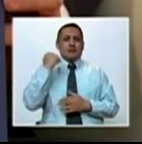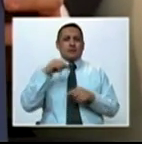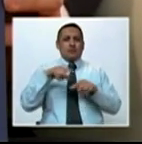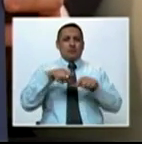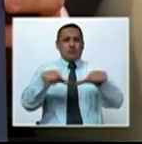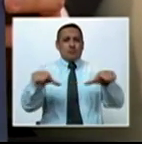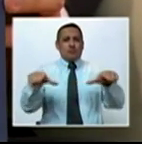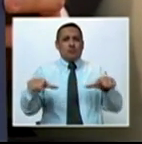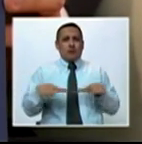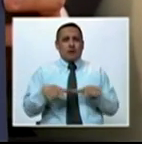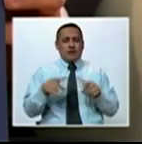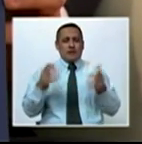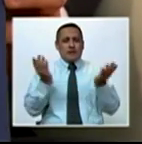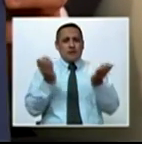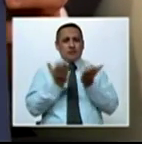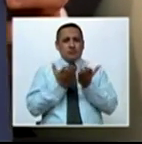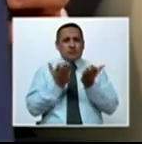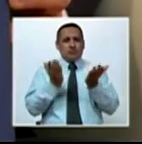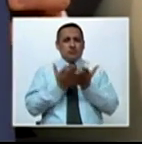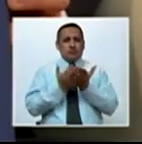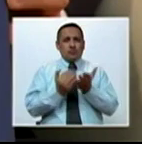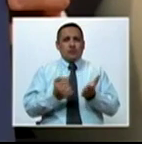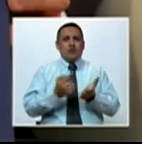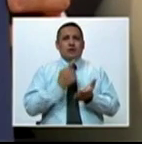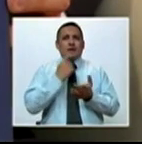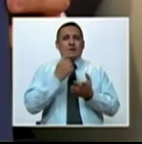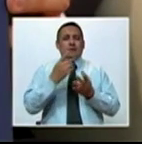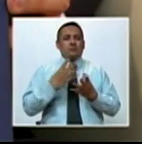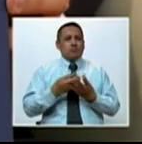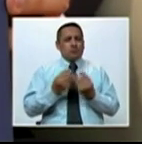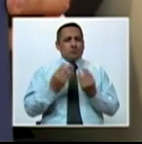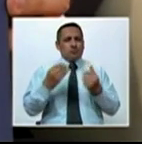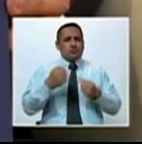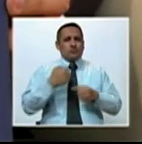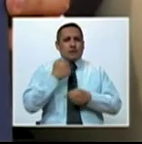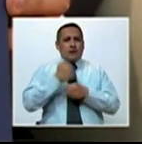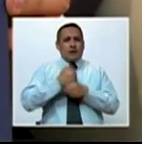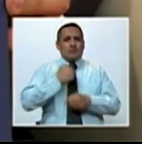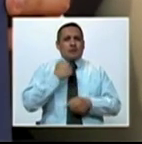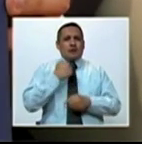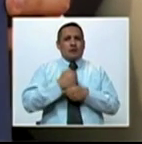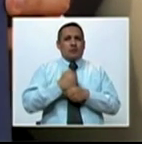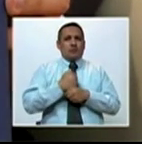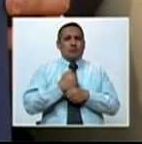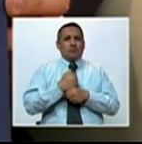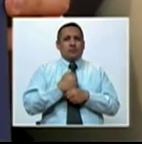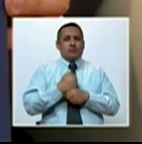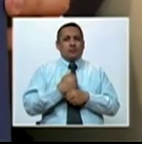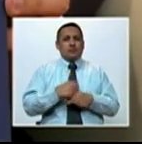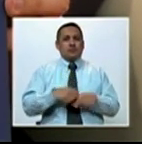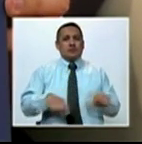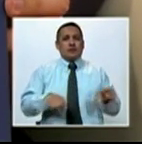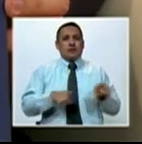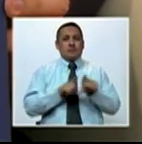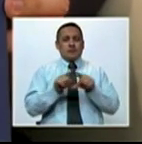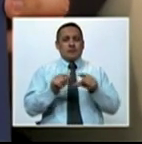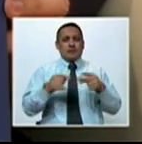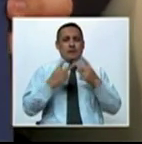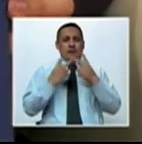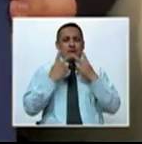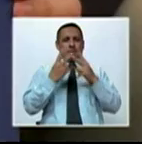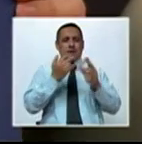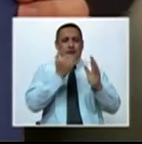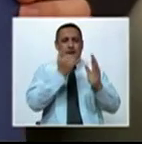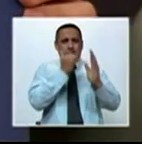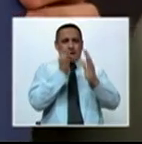su Centro de Estudios Constitucionales es muy intensa, y allí